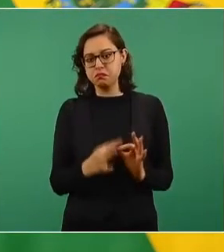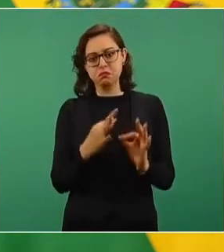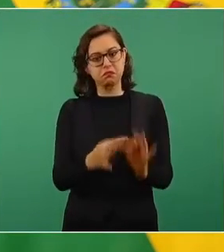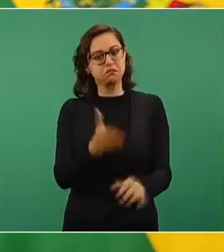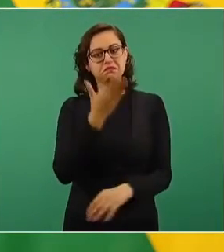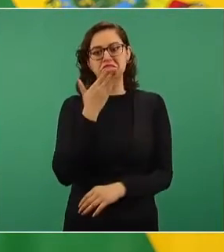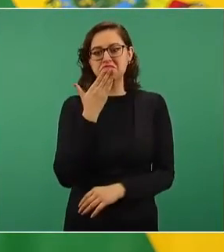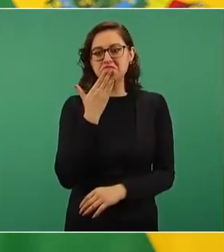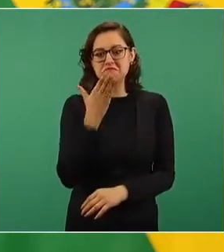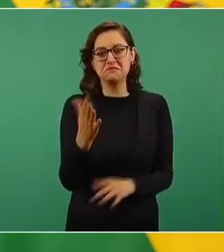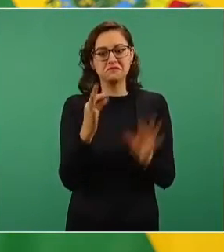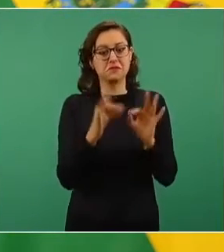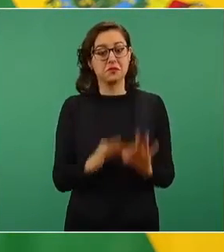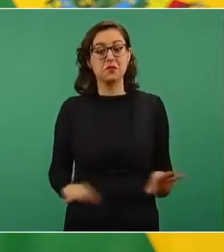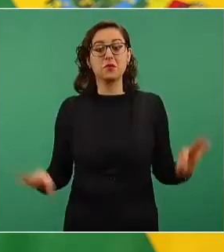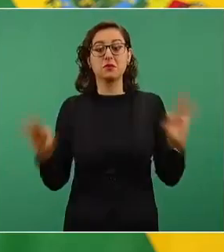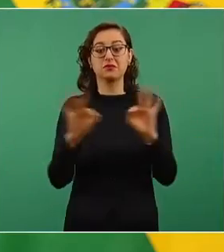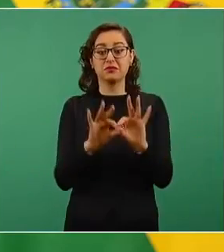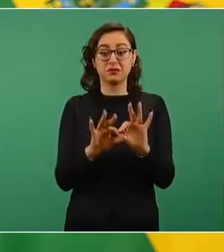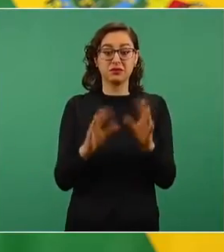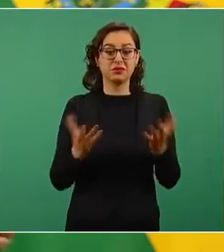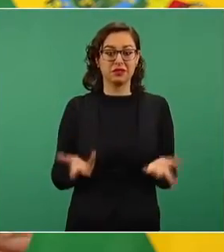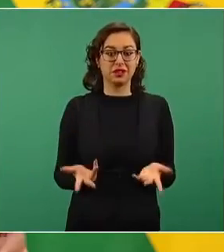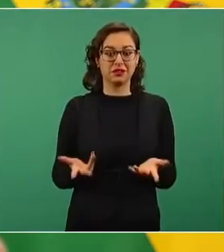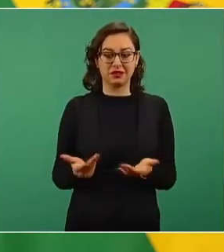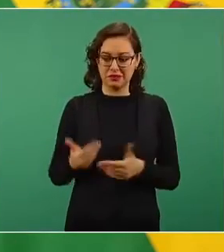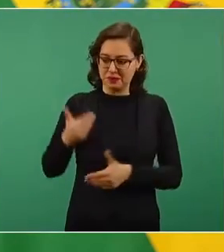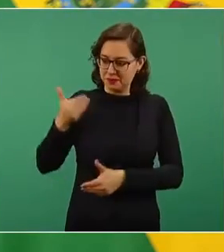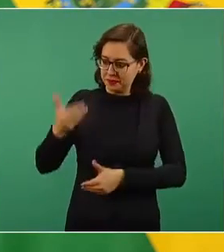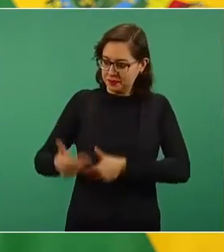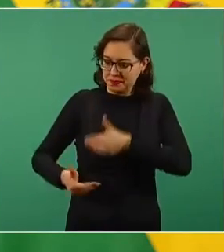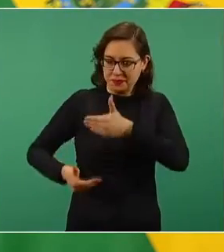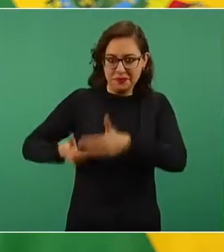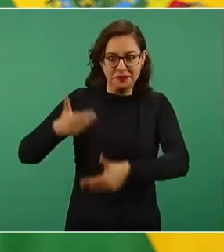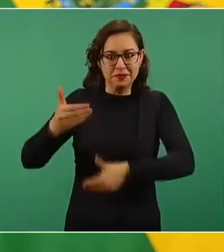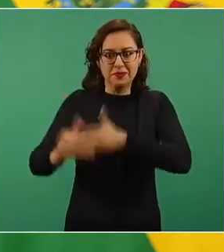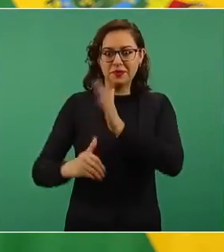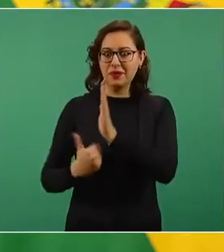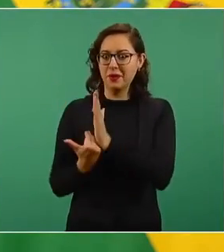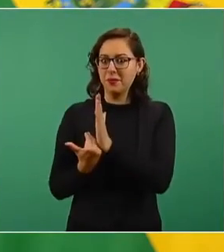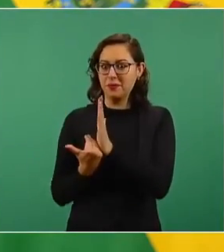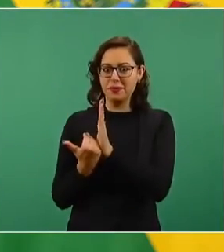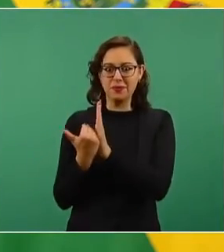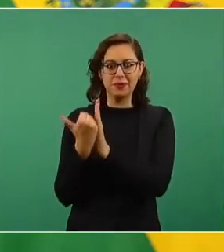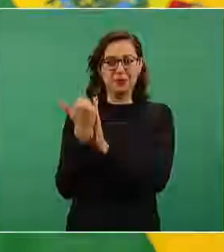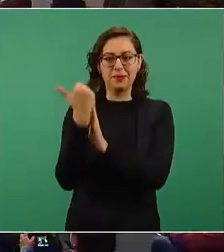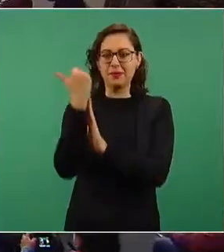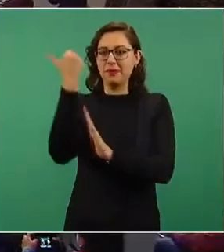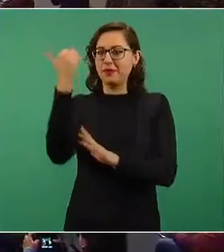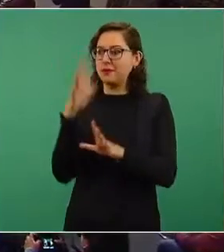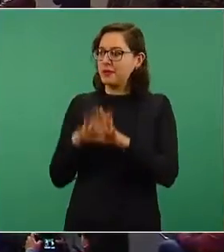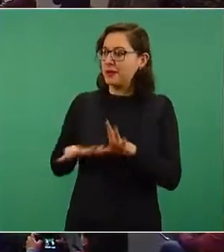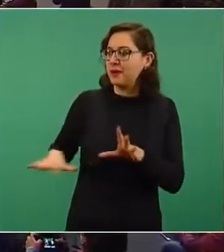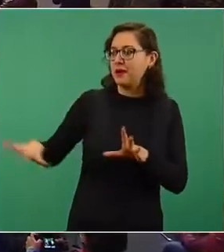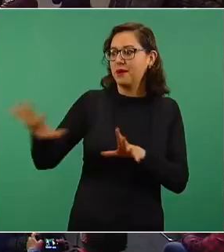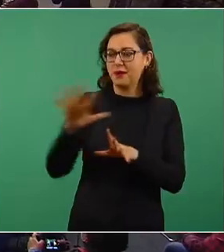Incluso eso fue lo que llevó a